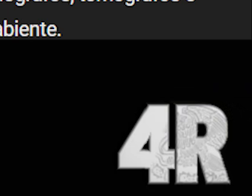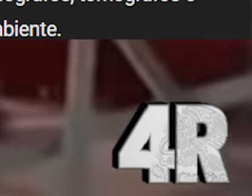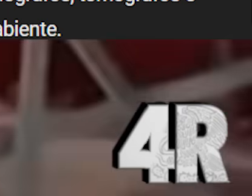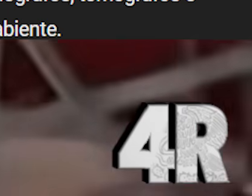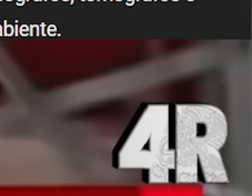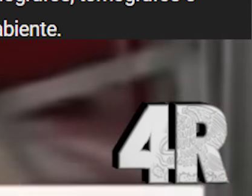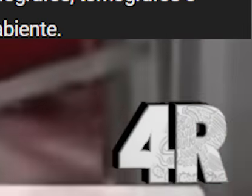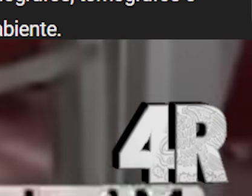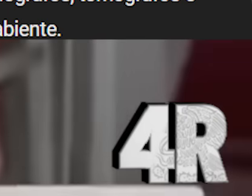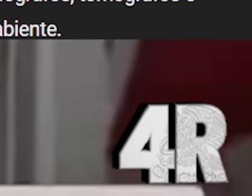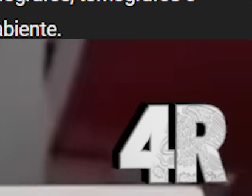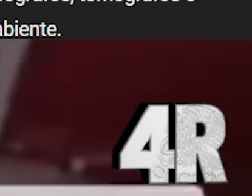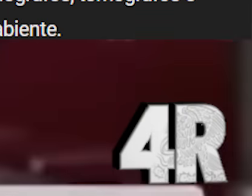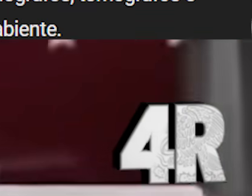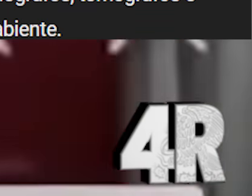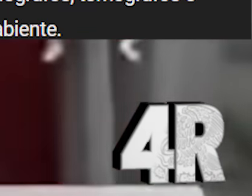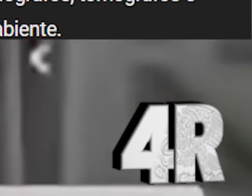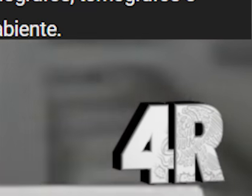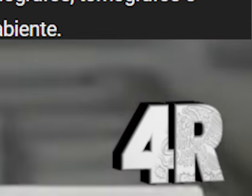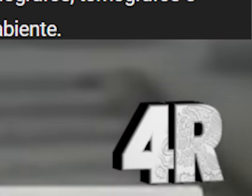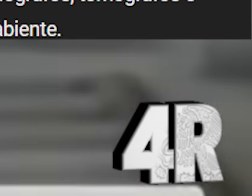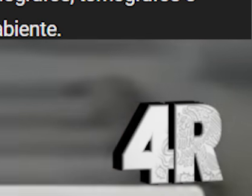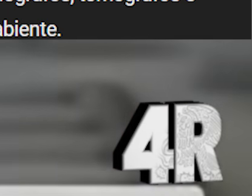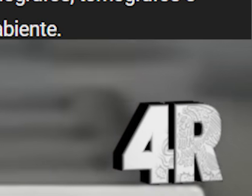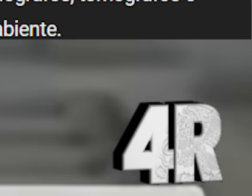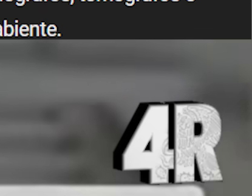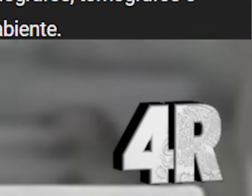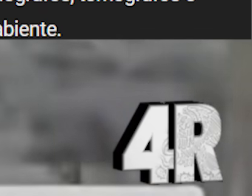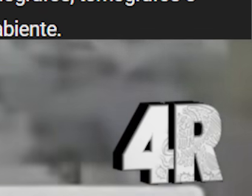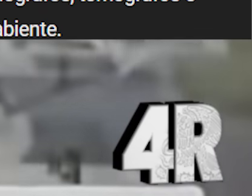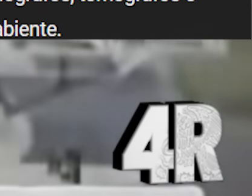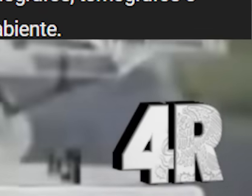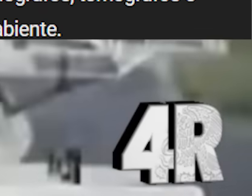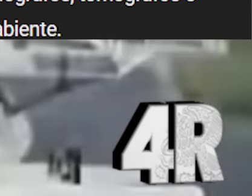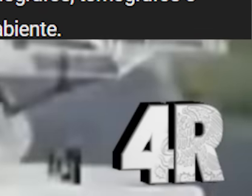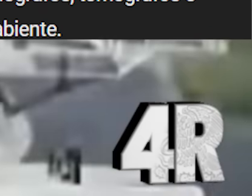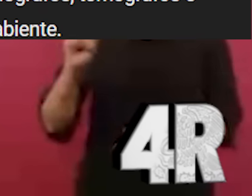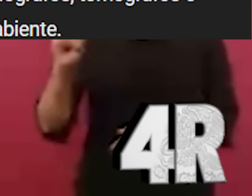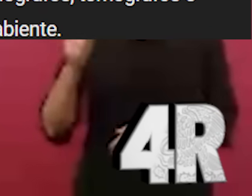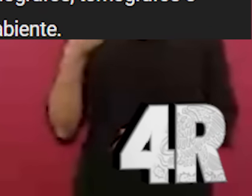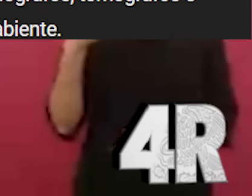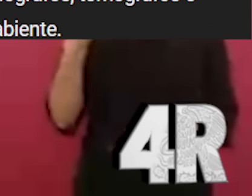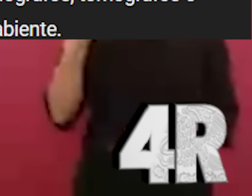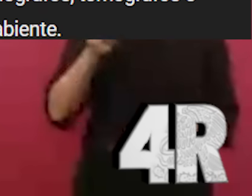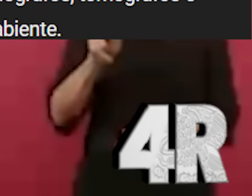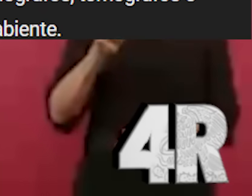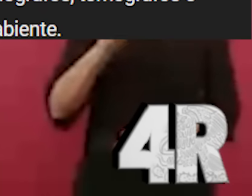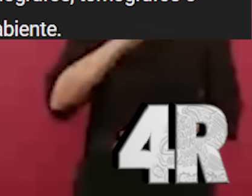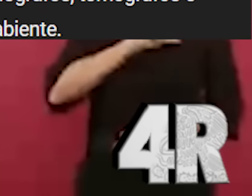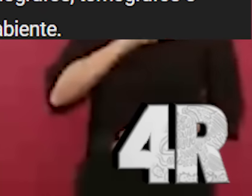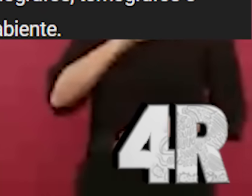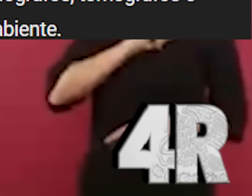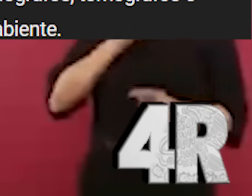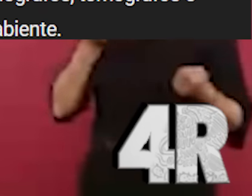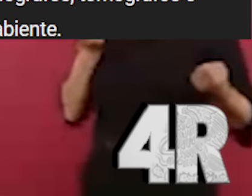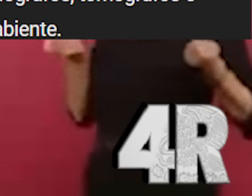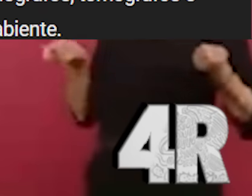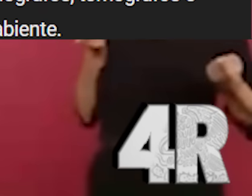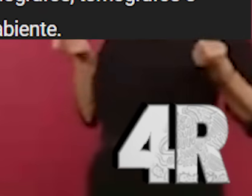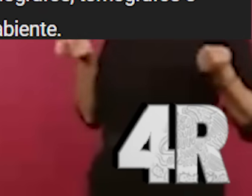que existía, había una mala administración del inventario y de las farmacias, y además robo hormiga